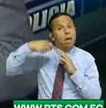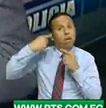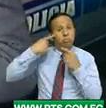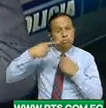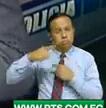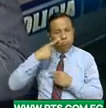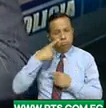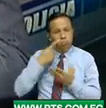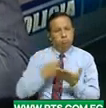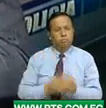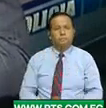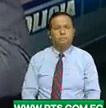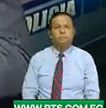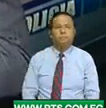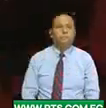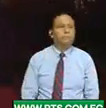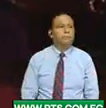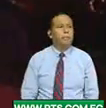tarde.